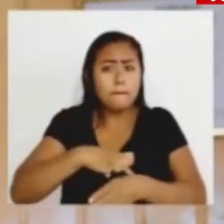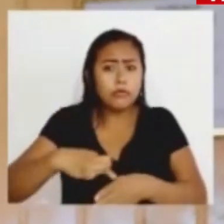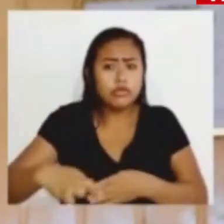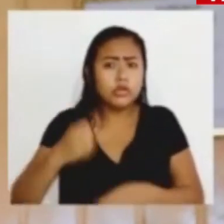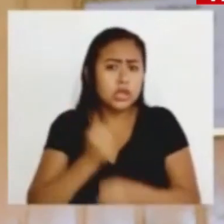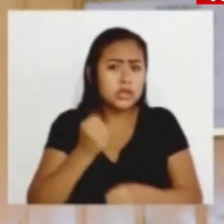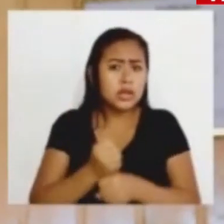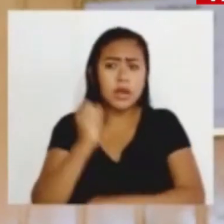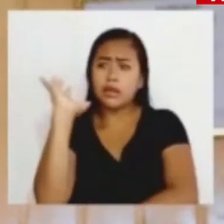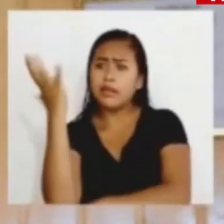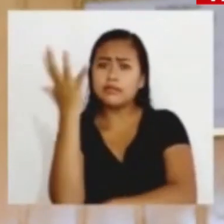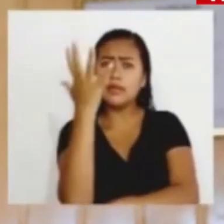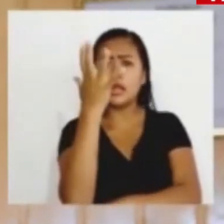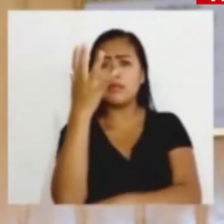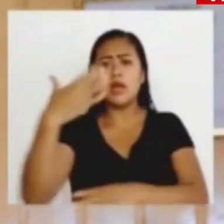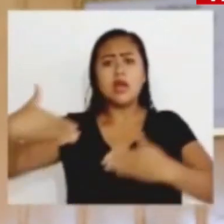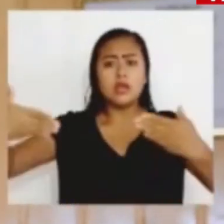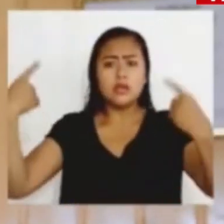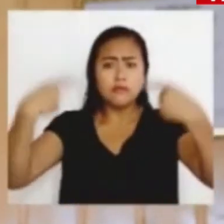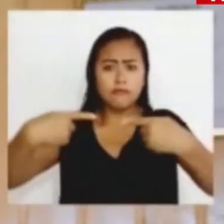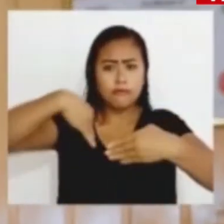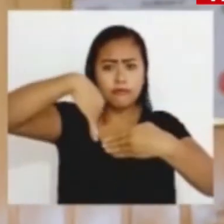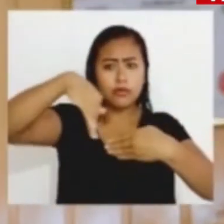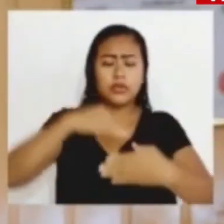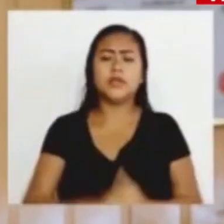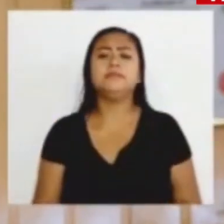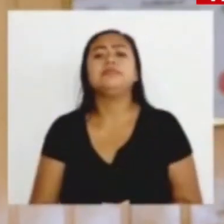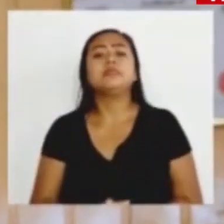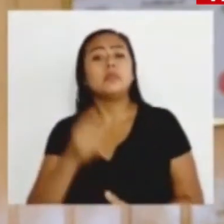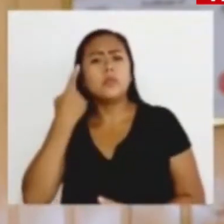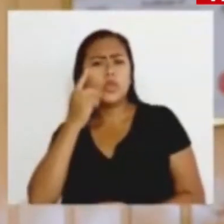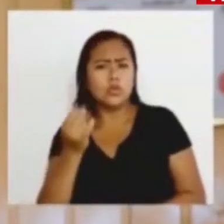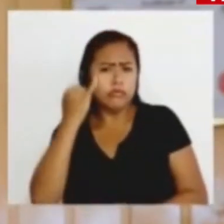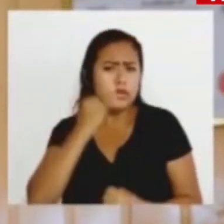para todos mis hermanos y hermanas de la provincia de Alto Amazonas. Muchas gracias, doctor Flores.